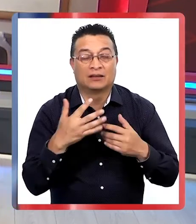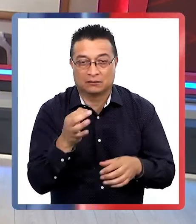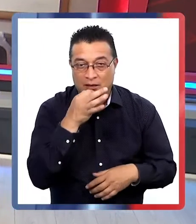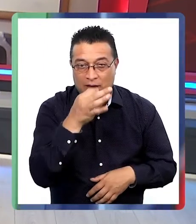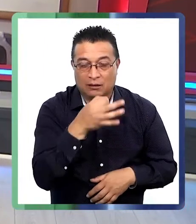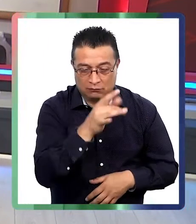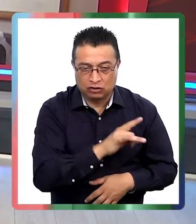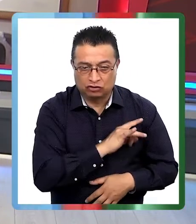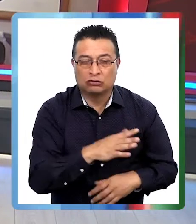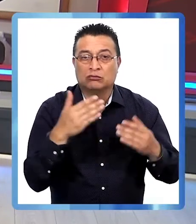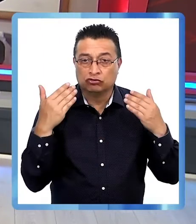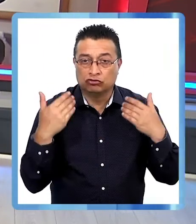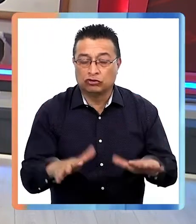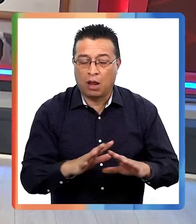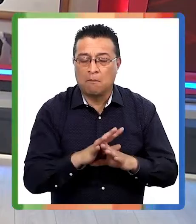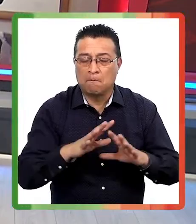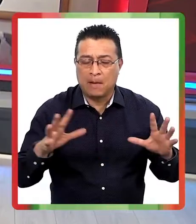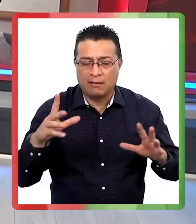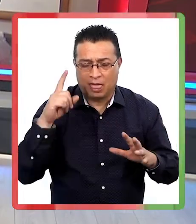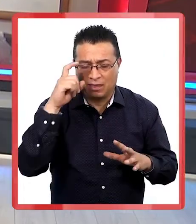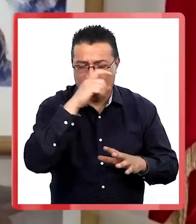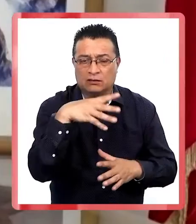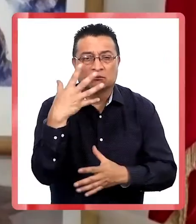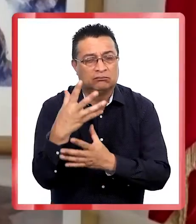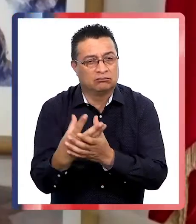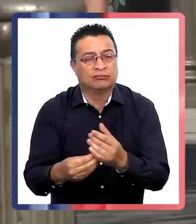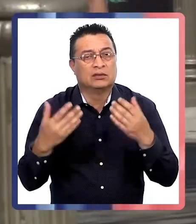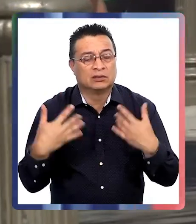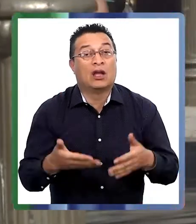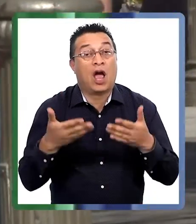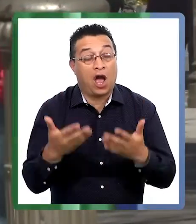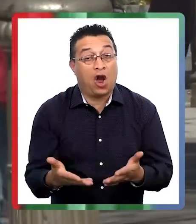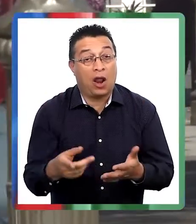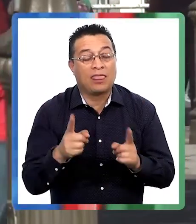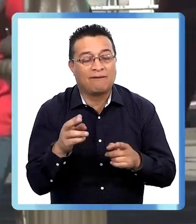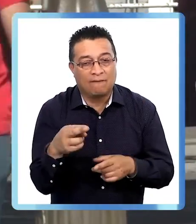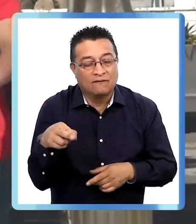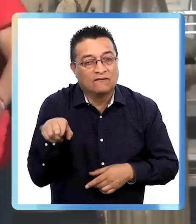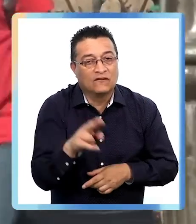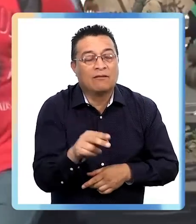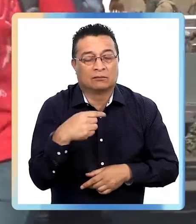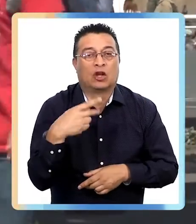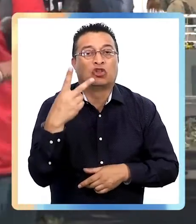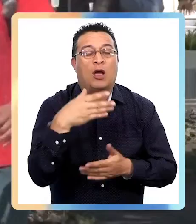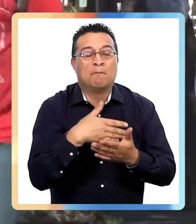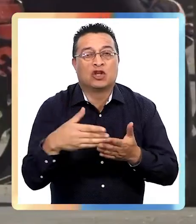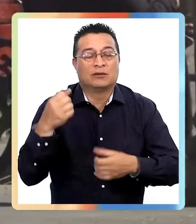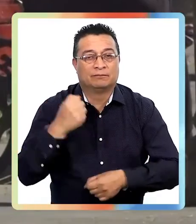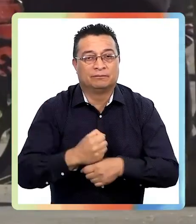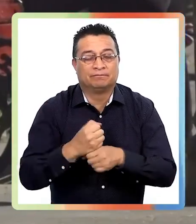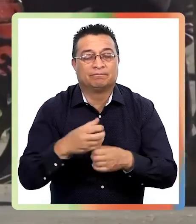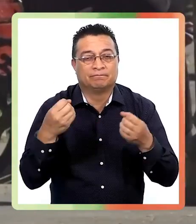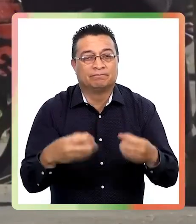que le dijimos a los chilenos, muy bien, ya pasamos lo más difícil de la pandemia, ahora hay que volver a recuperar esos 2 millones de